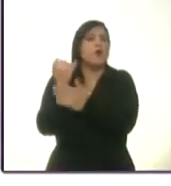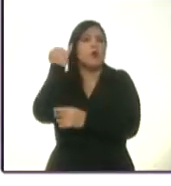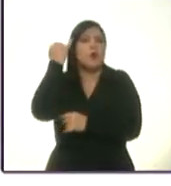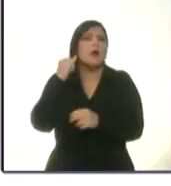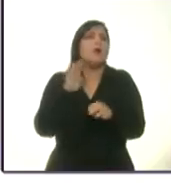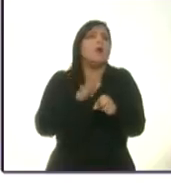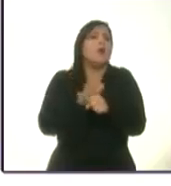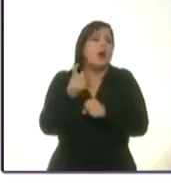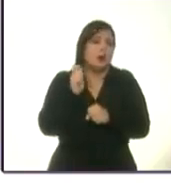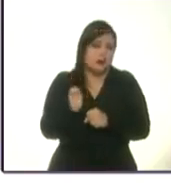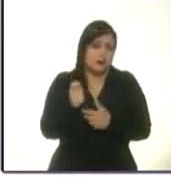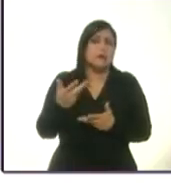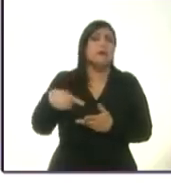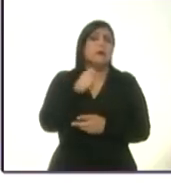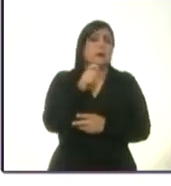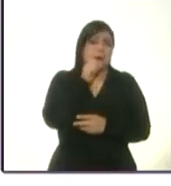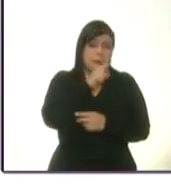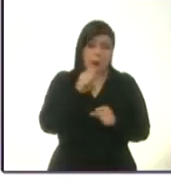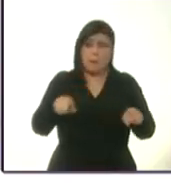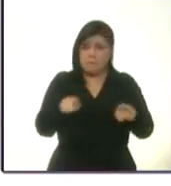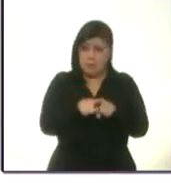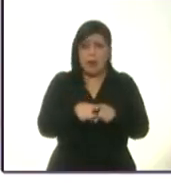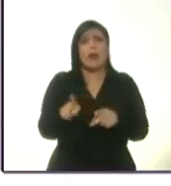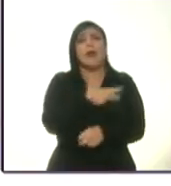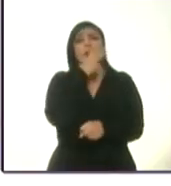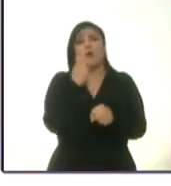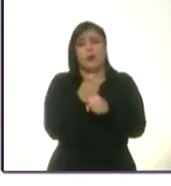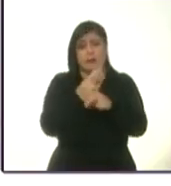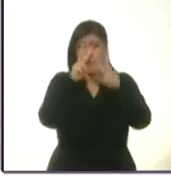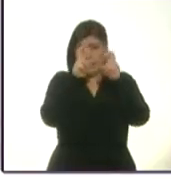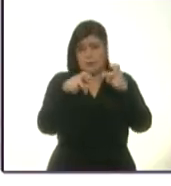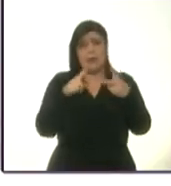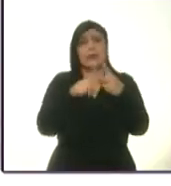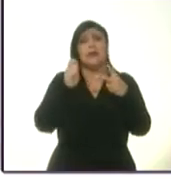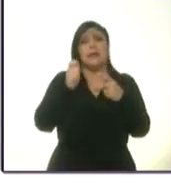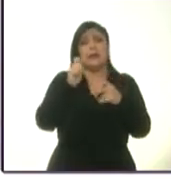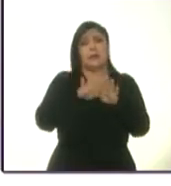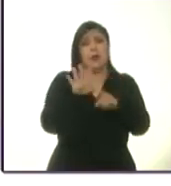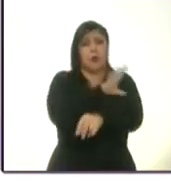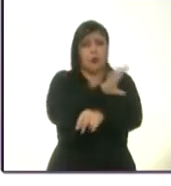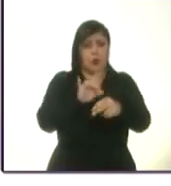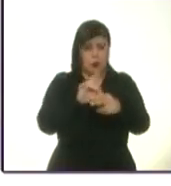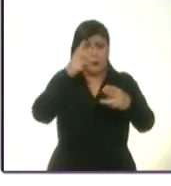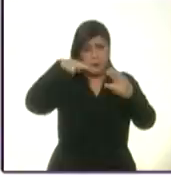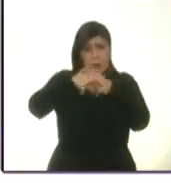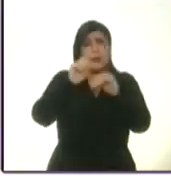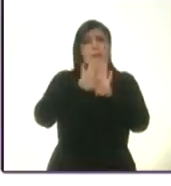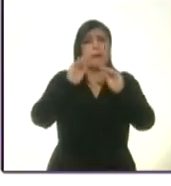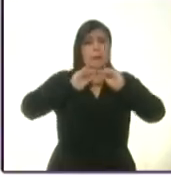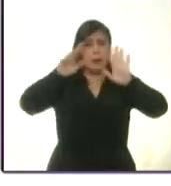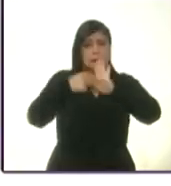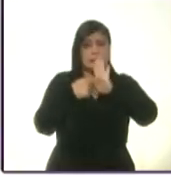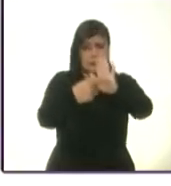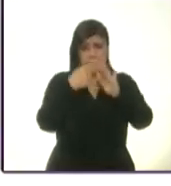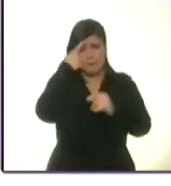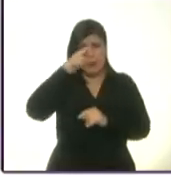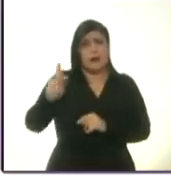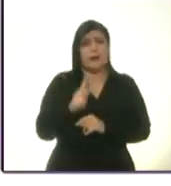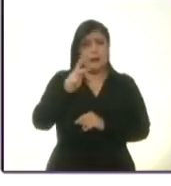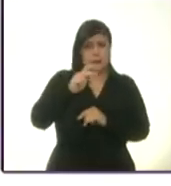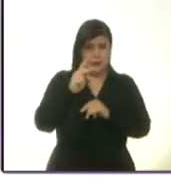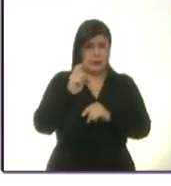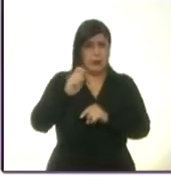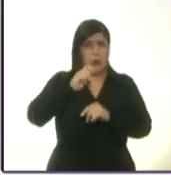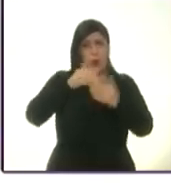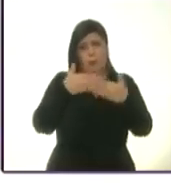la misma mecánica se repetirá el segundo iluminado transparencia y acceso a la información pública también aquí la